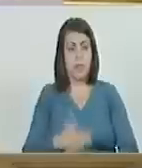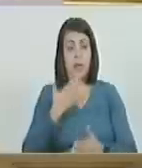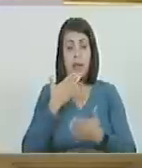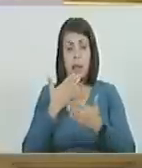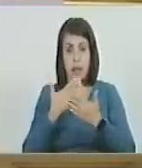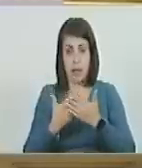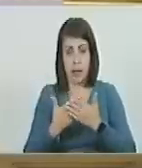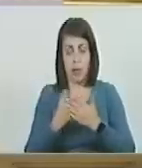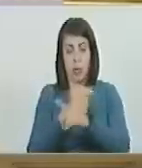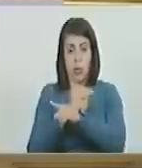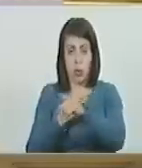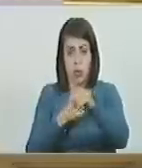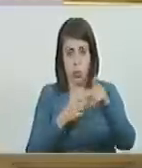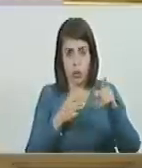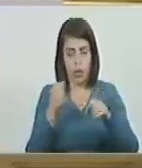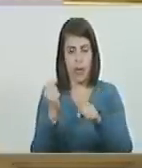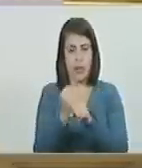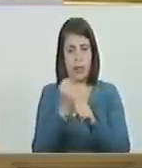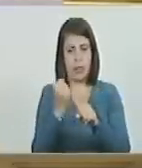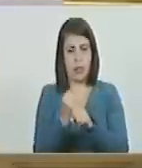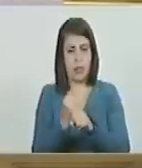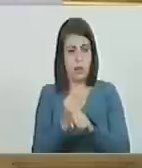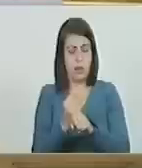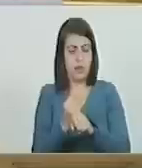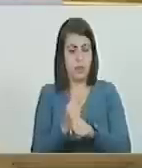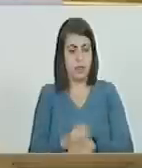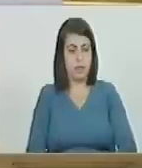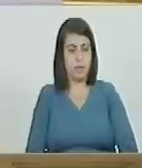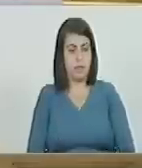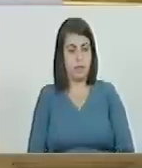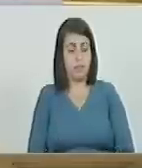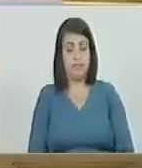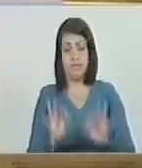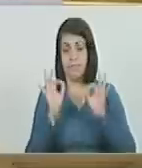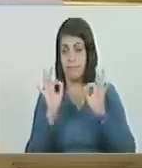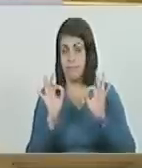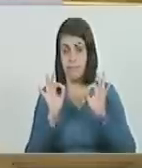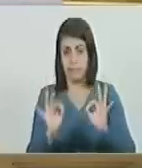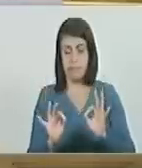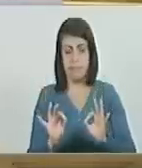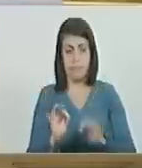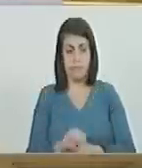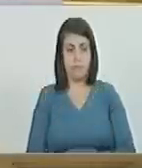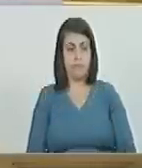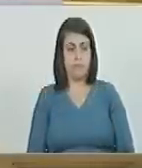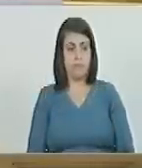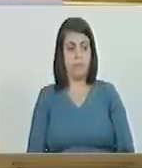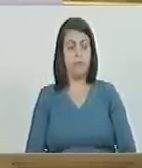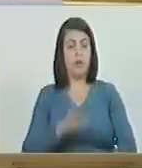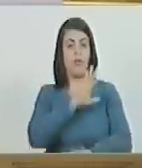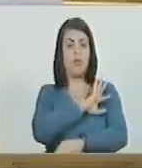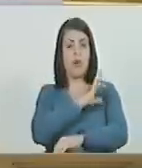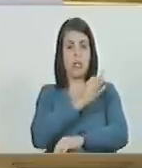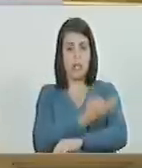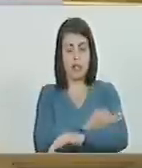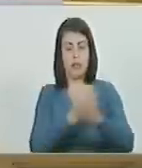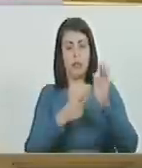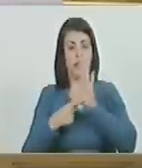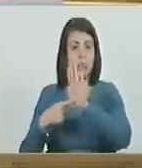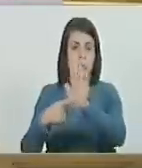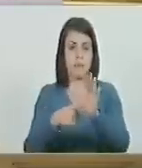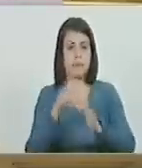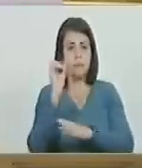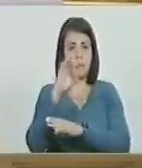agradezco profundamente el trabajo. Es expresión y muestra del fortalecimiento de